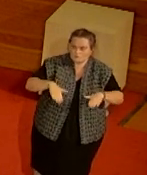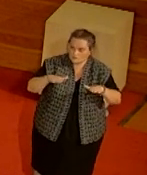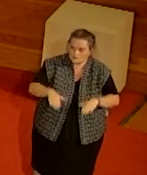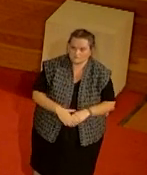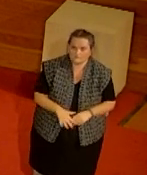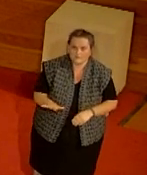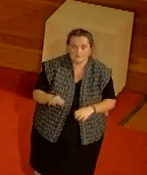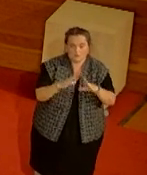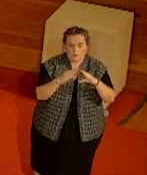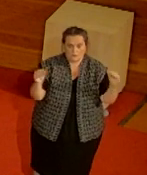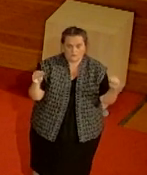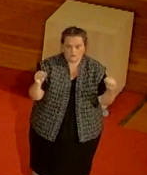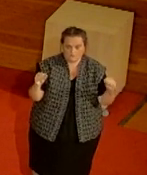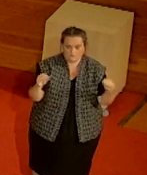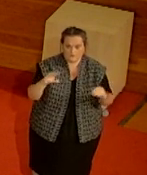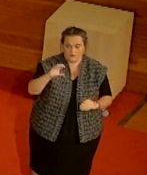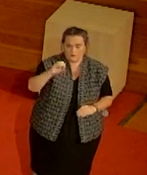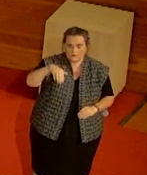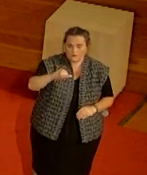pontificia de comillas